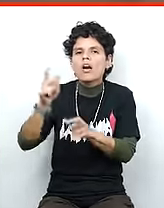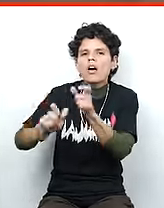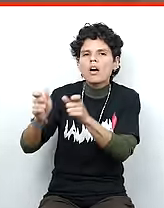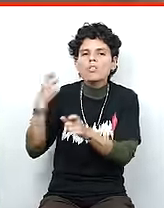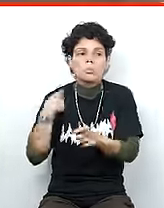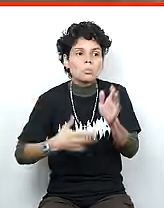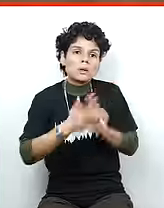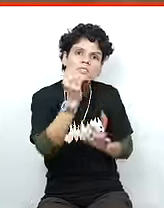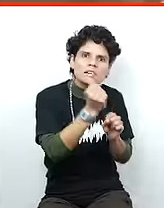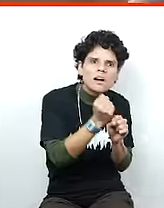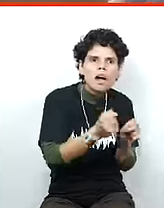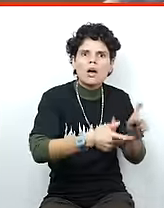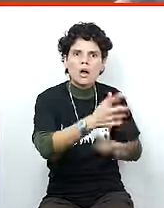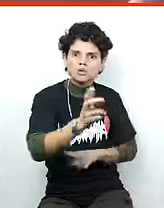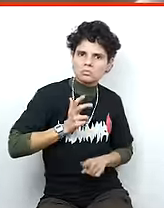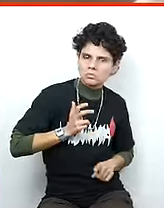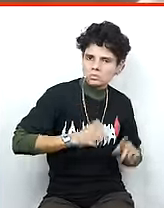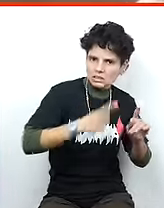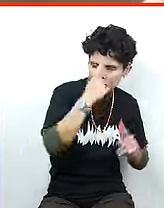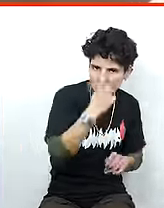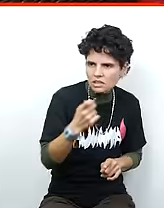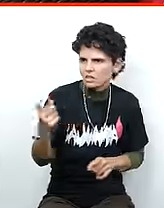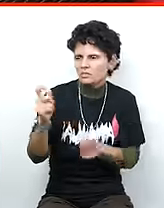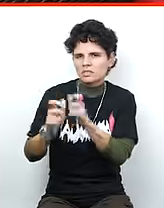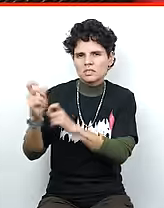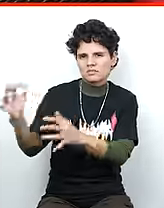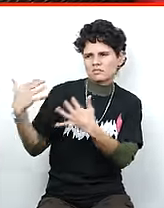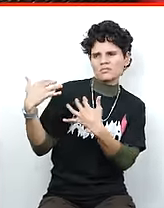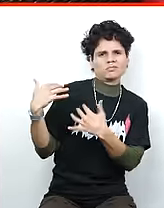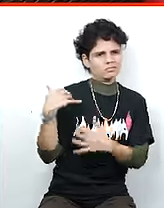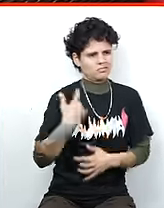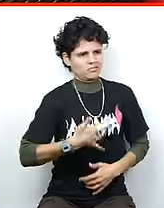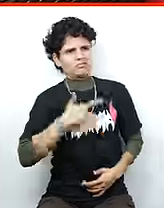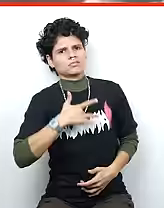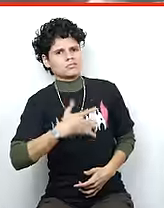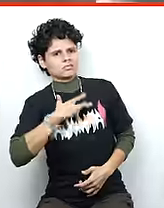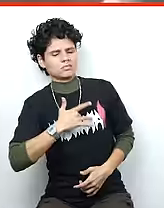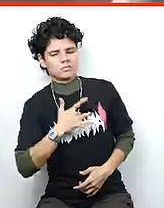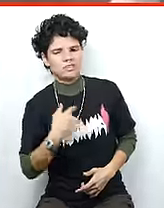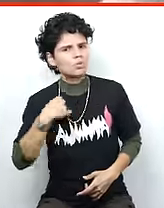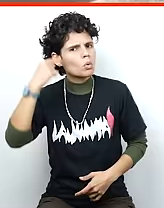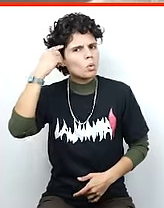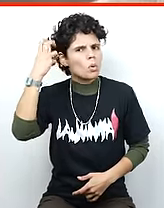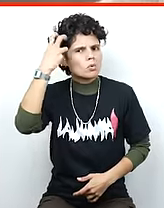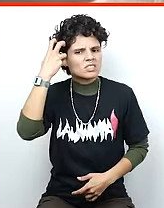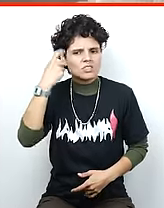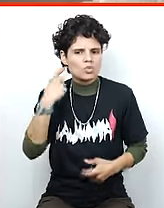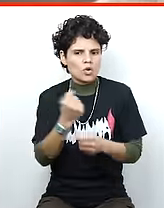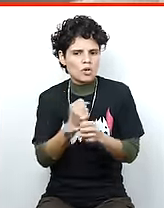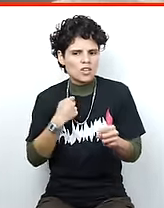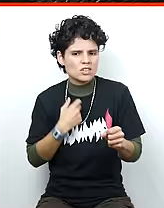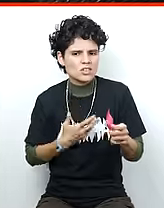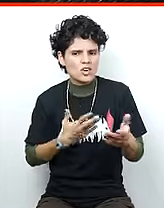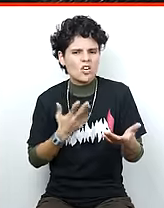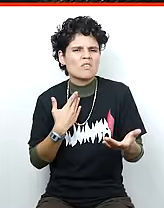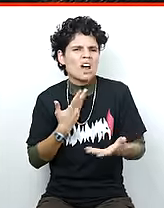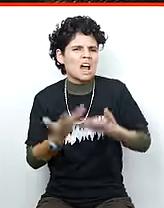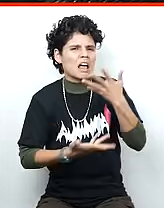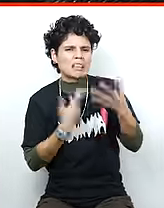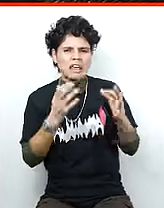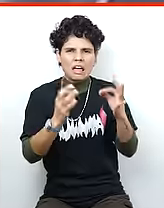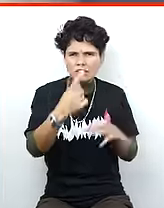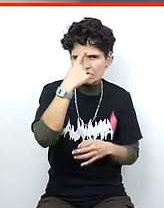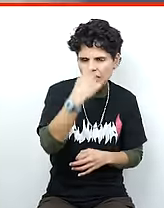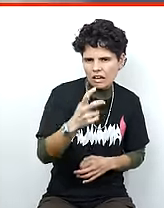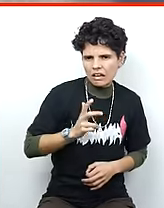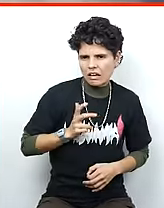entendís? Como que te... No hablías así. No pertenecía. Sí, vos, ¿me entendió? No, entonces yo tenía ese prejuicio en mi mente, brígido. Siempre decía, ¿cómo me vas a poner a cantar si